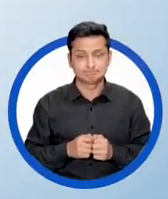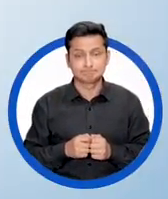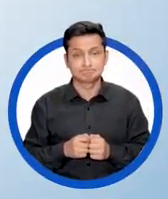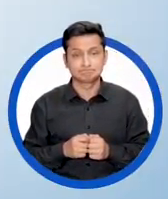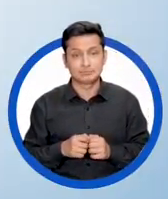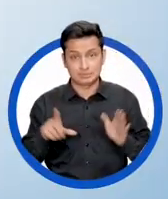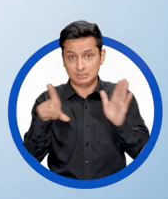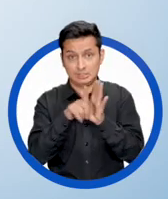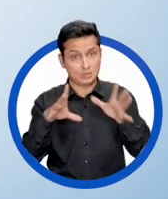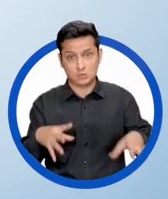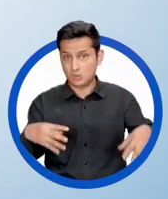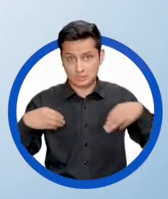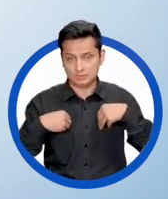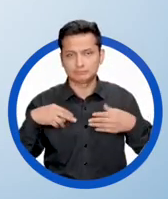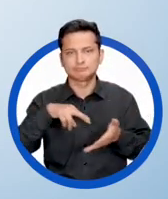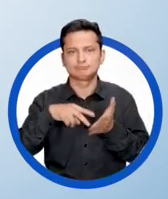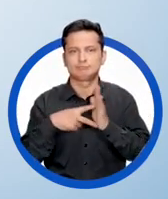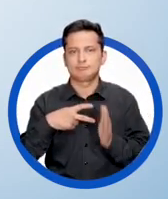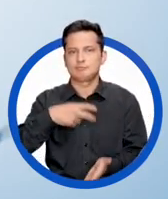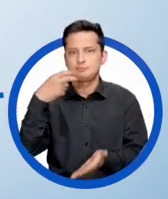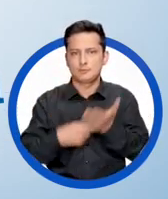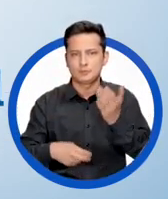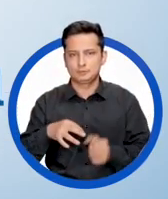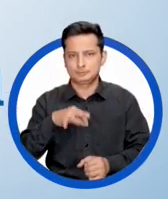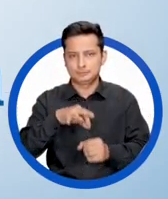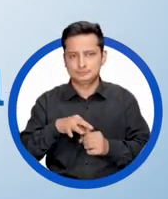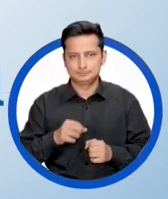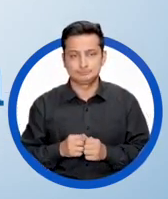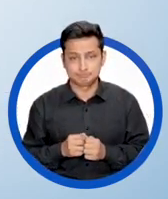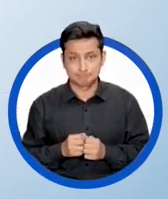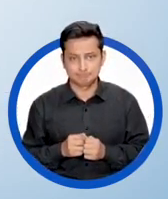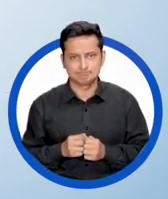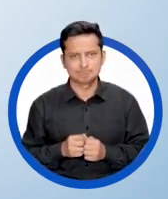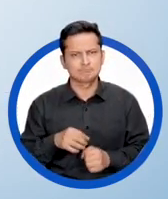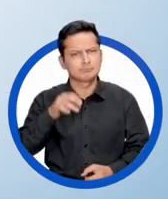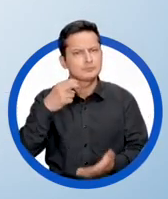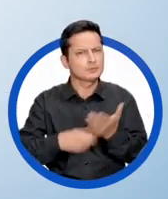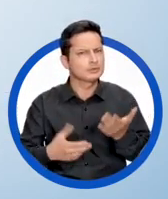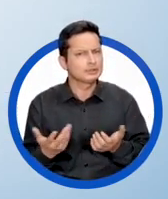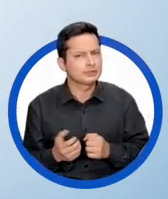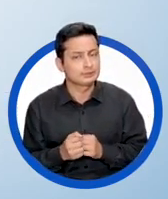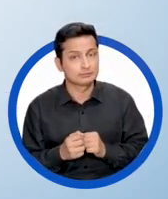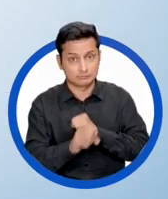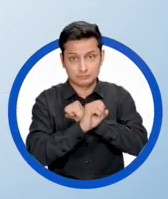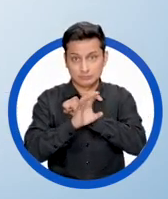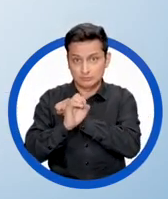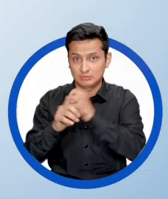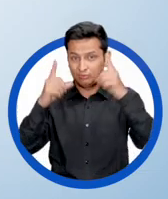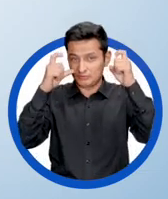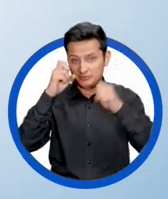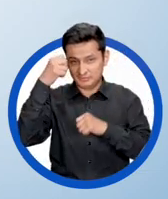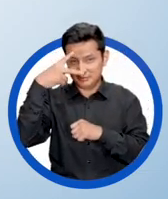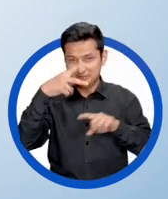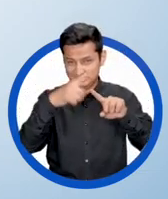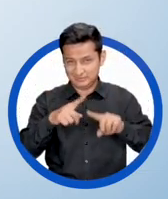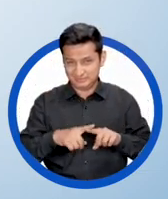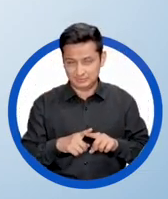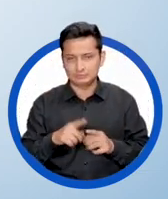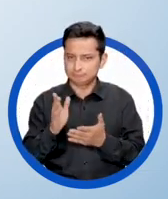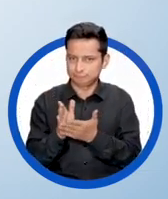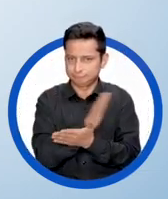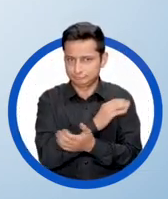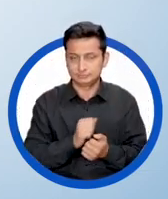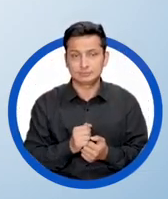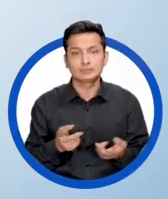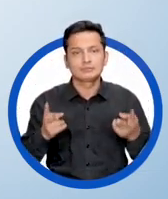El incumplimiento a esta disposición constituye una infracción electoral que se sanciona con la suspensión de la publicidad en dicho medio